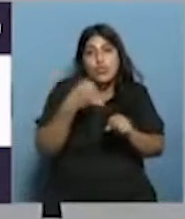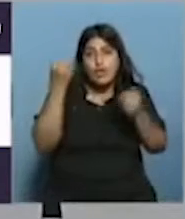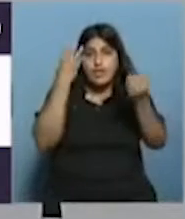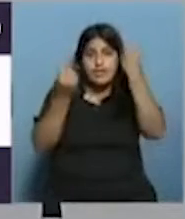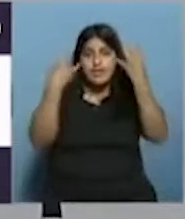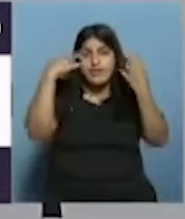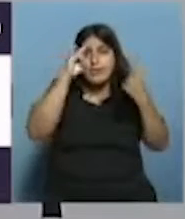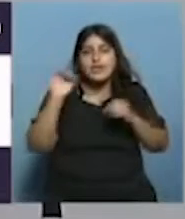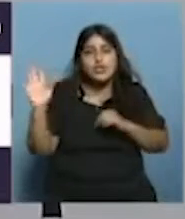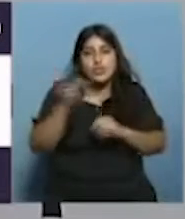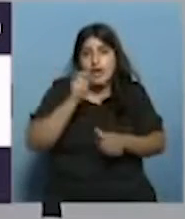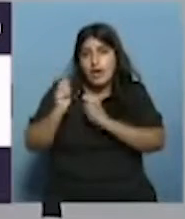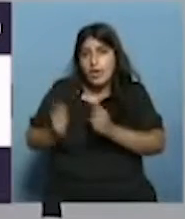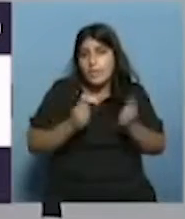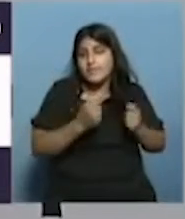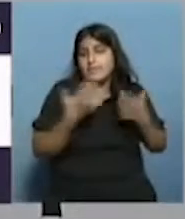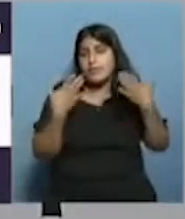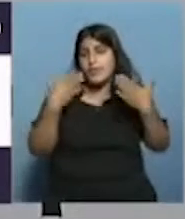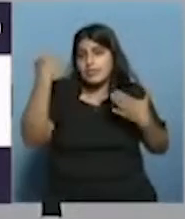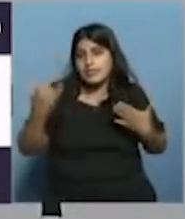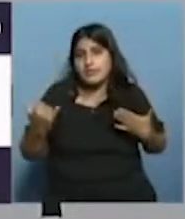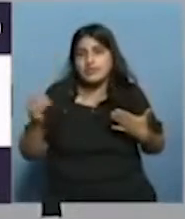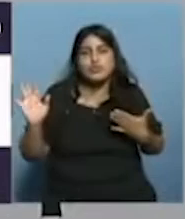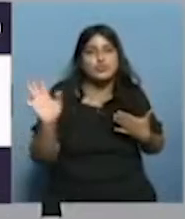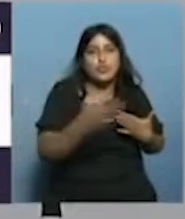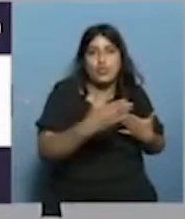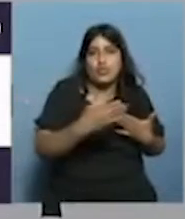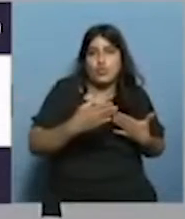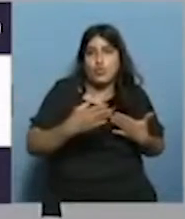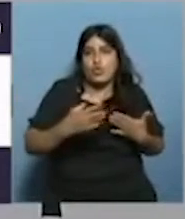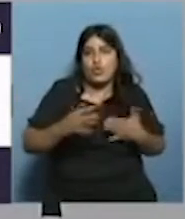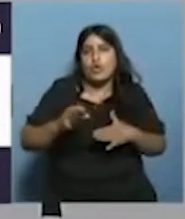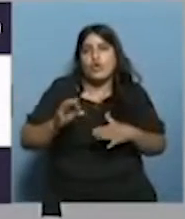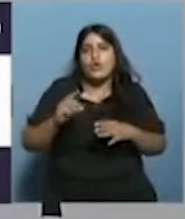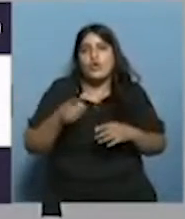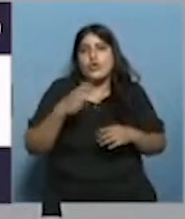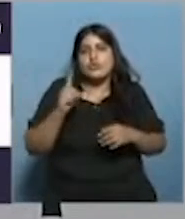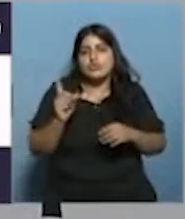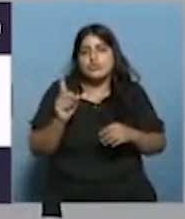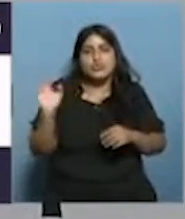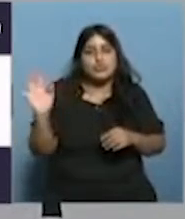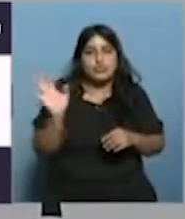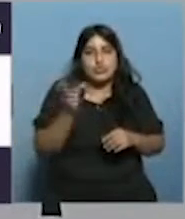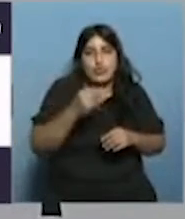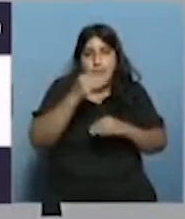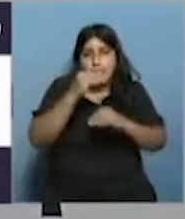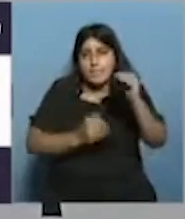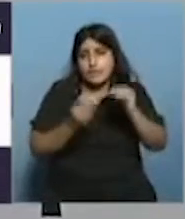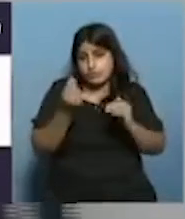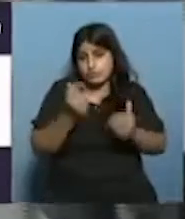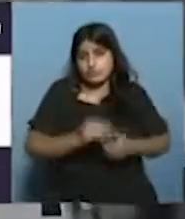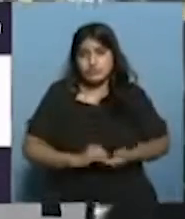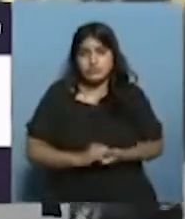comparsas puedan tener todo lo que no se ha podido realizar el año próximo pasado y con el menor costo posible.